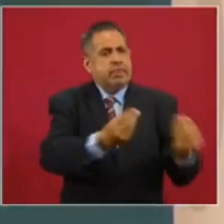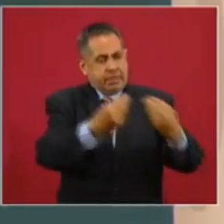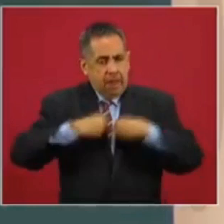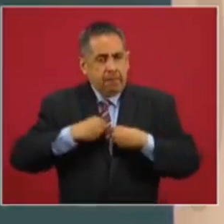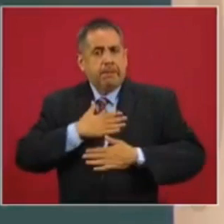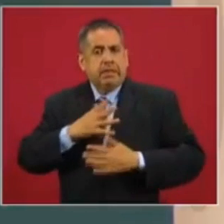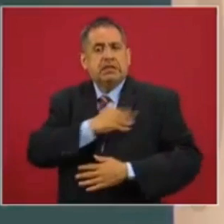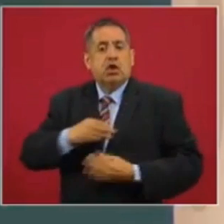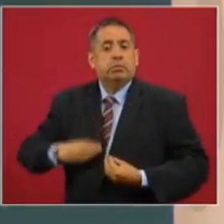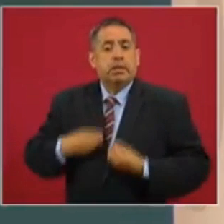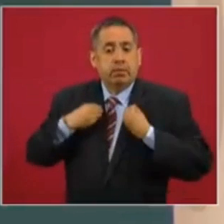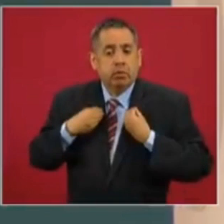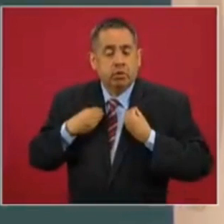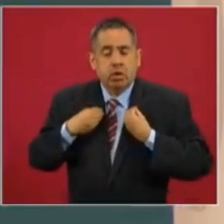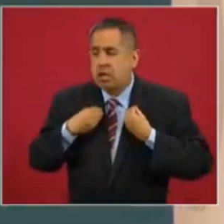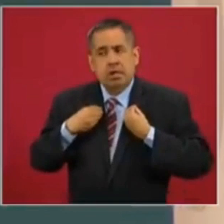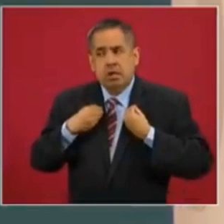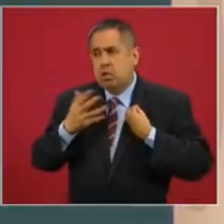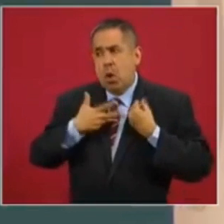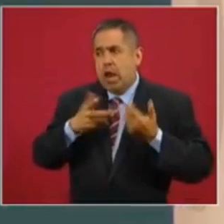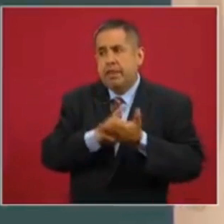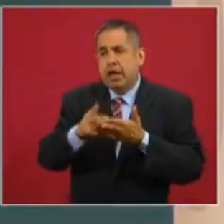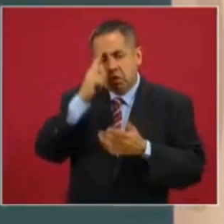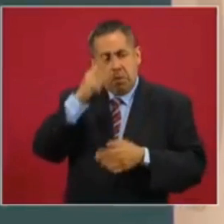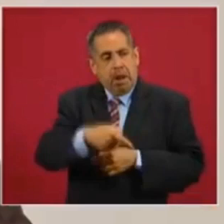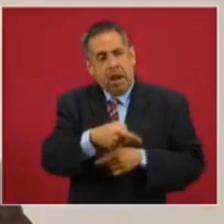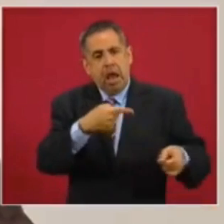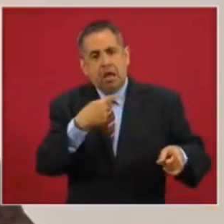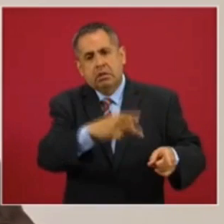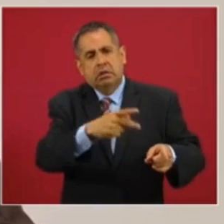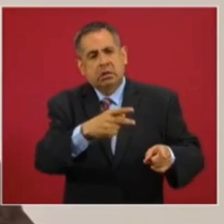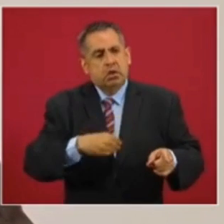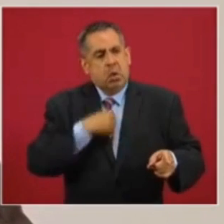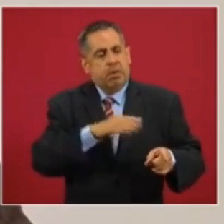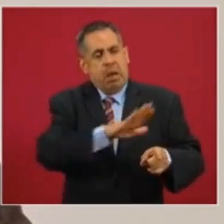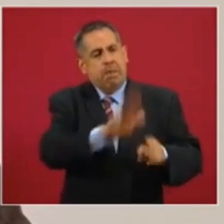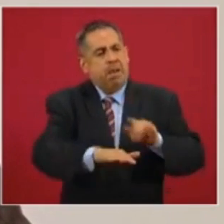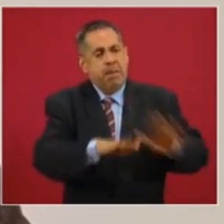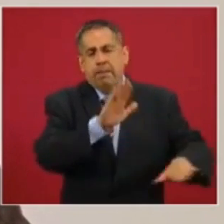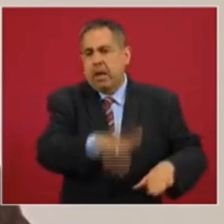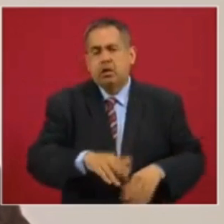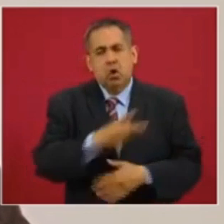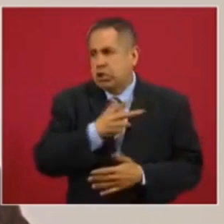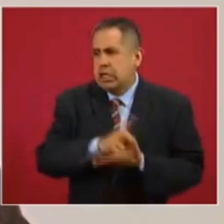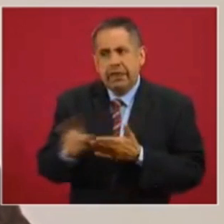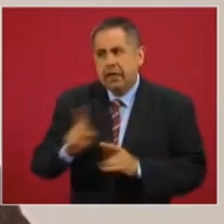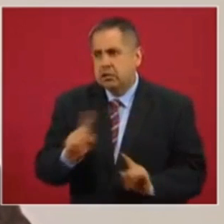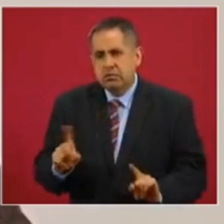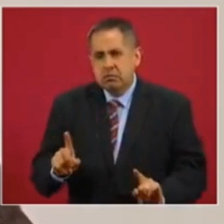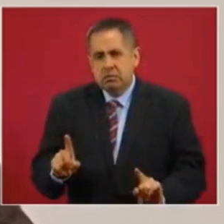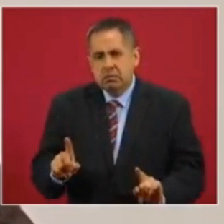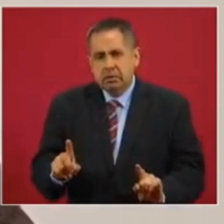no tienen ningún derecho de disponer de vidas ajenas señor